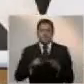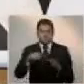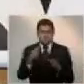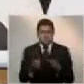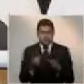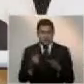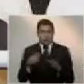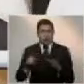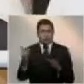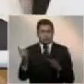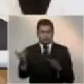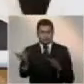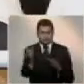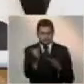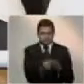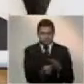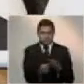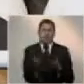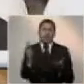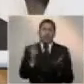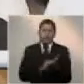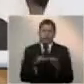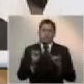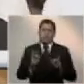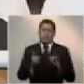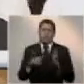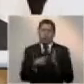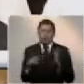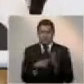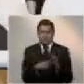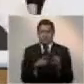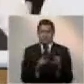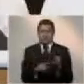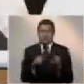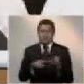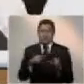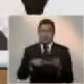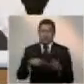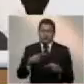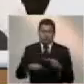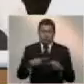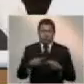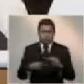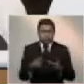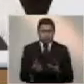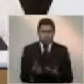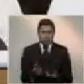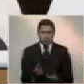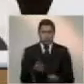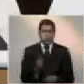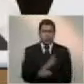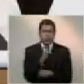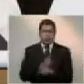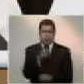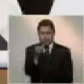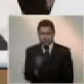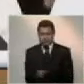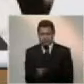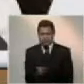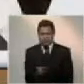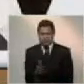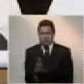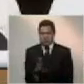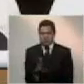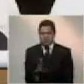mañana llegaba otra persona y le volvía a alquilar el mismo inmueble. Este fue un modus operandi que fue utilizando esta persona desde